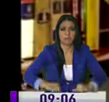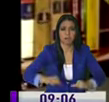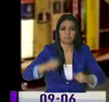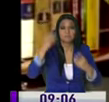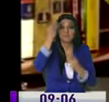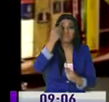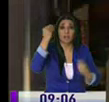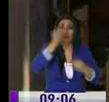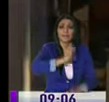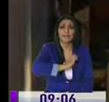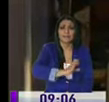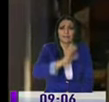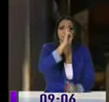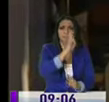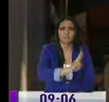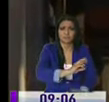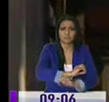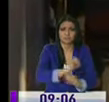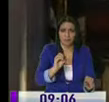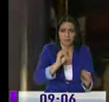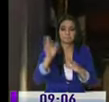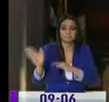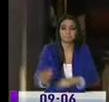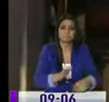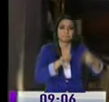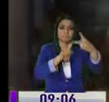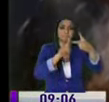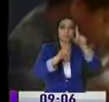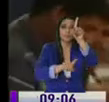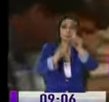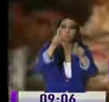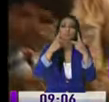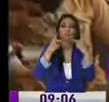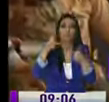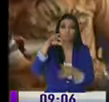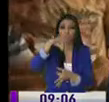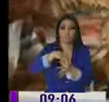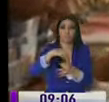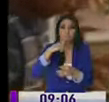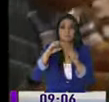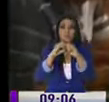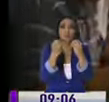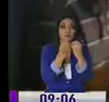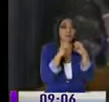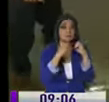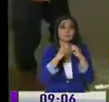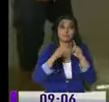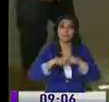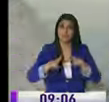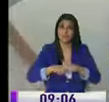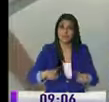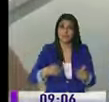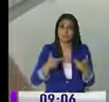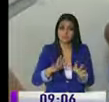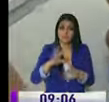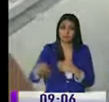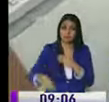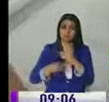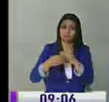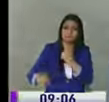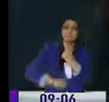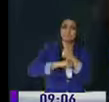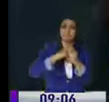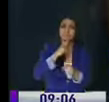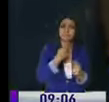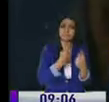mínimos éticas sobre la consulta popular celebró que varias organizaciones de la sociedad civil se hayan sumado al diálogo nacional